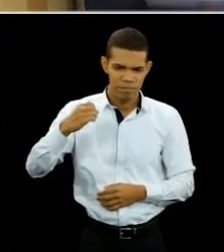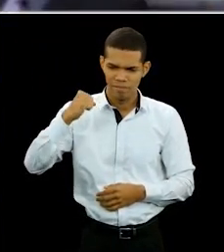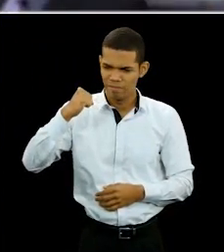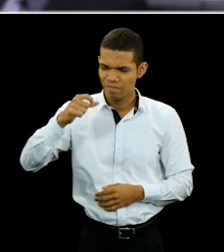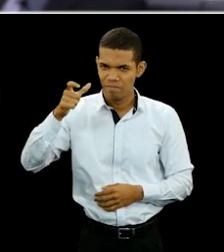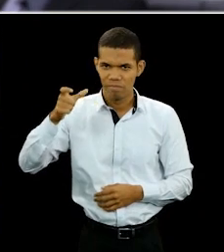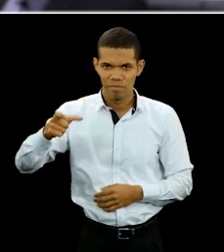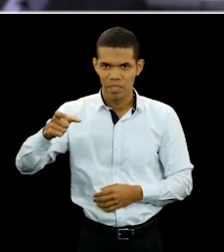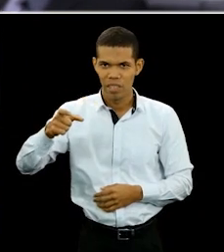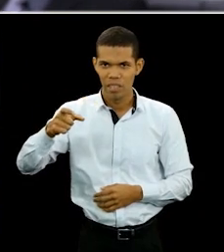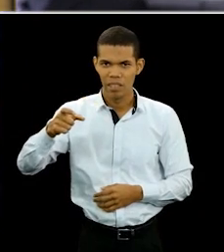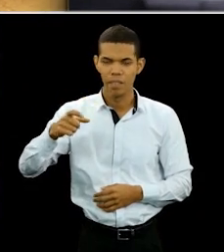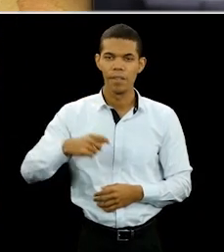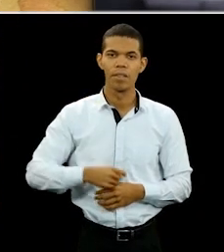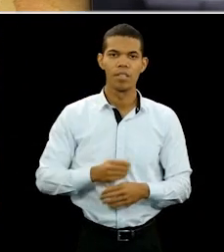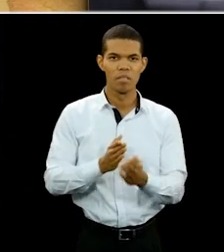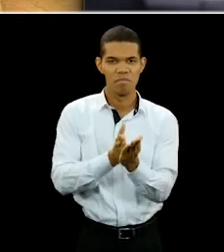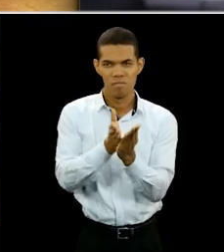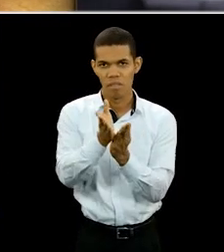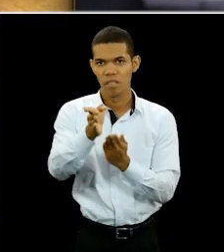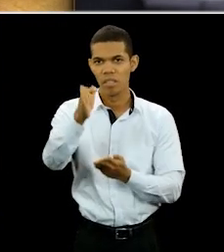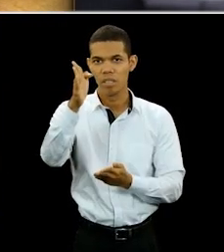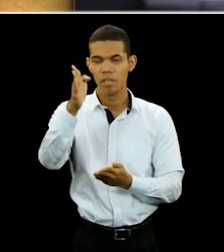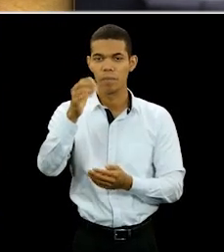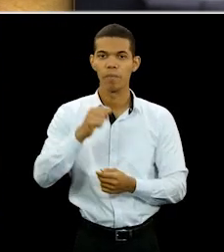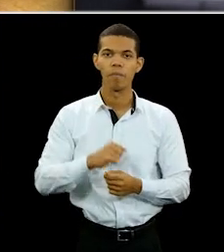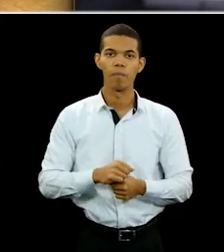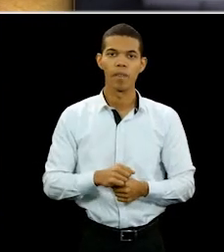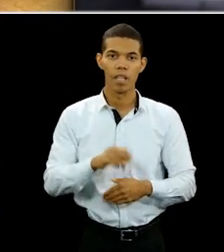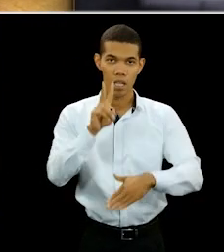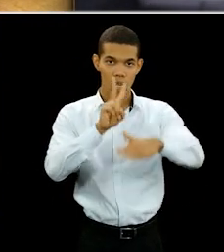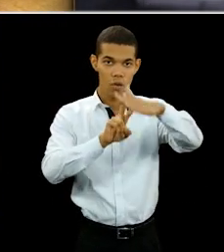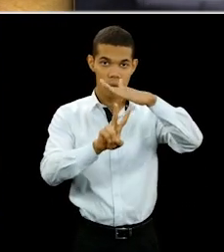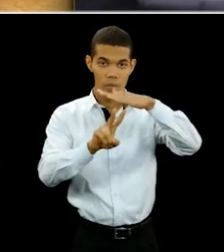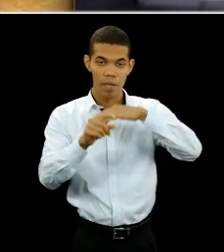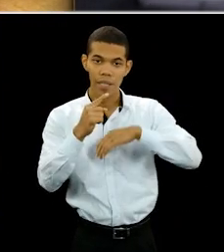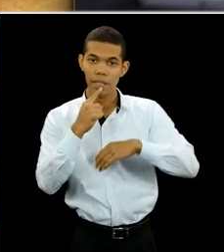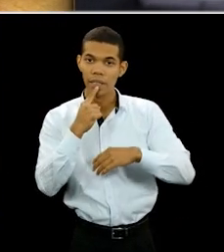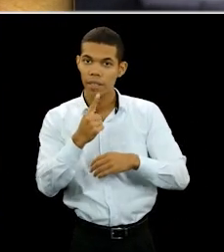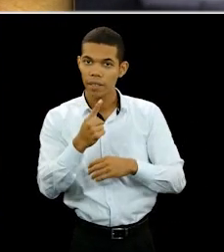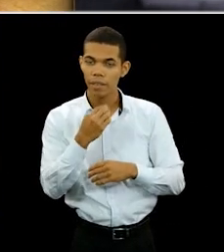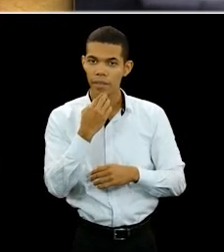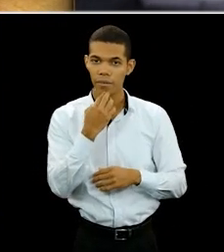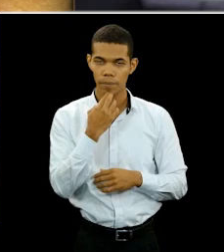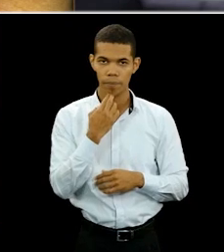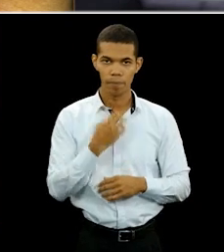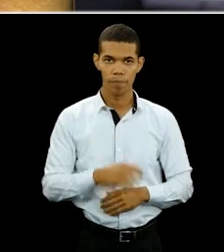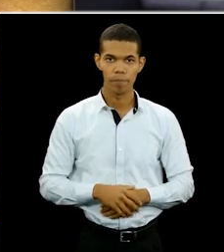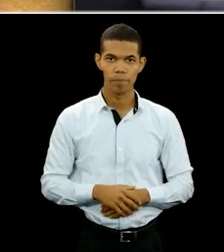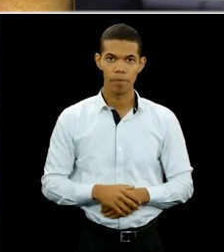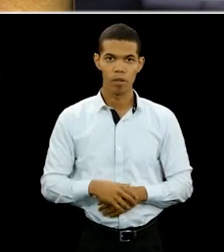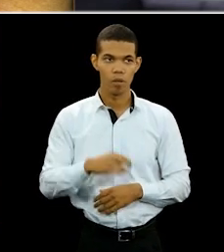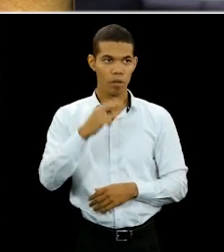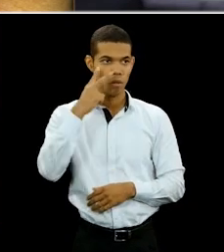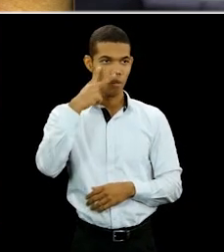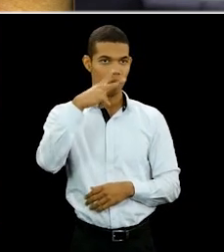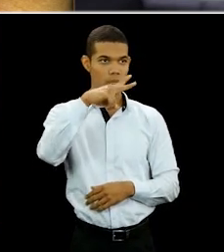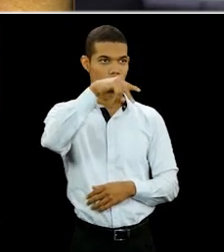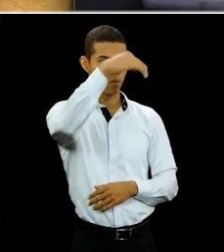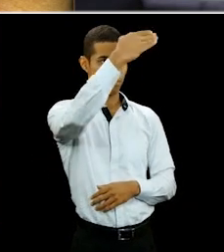yo si seguimos leyendo más adelante el verso s y me llevó a la entrada del atro y miré y aquí en la pared un